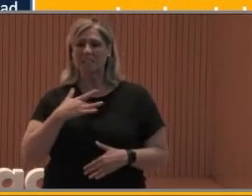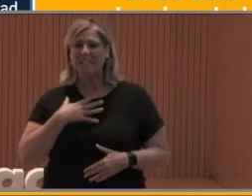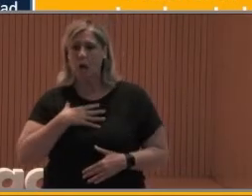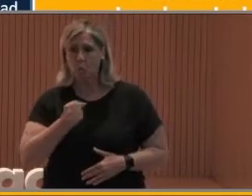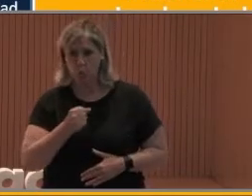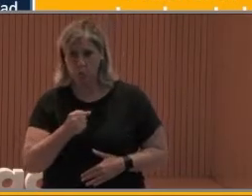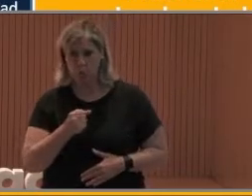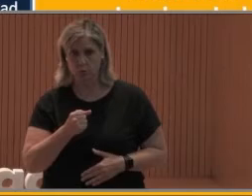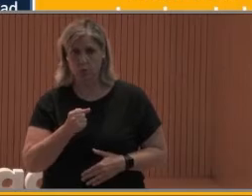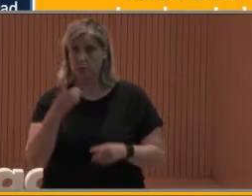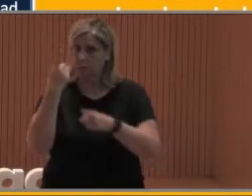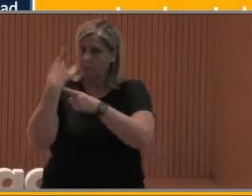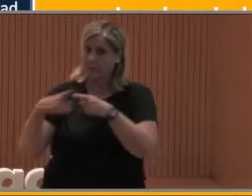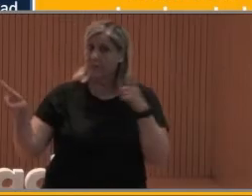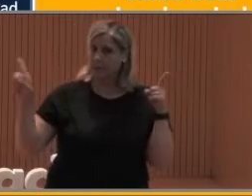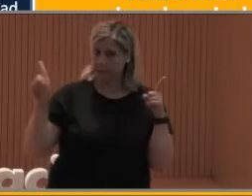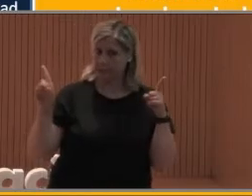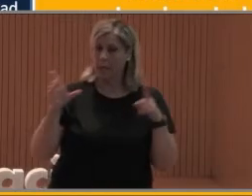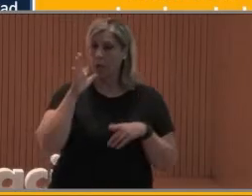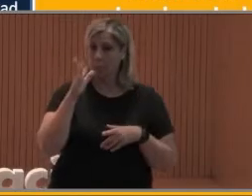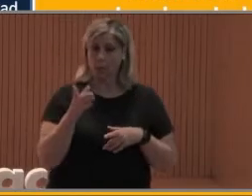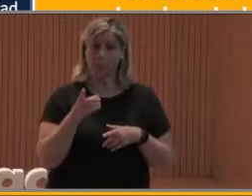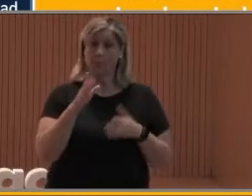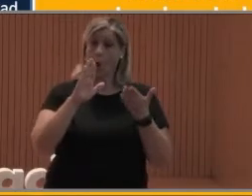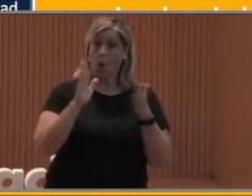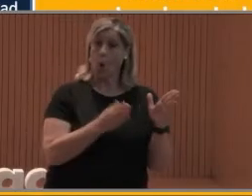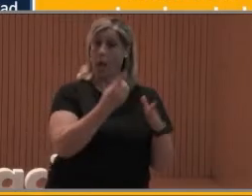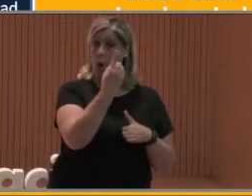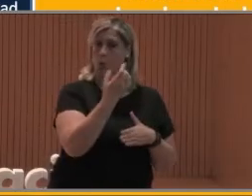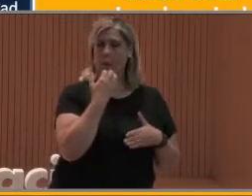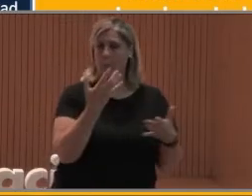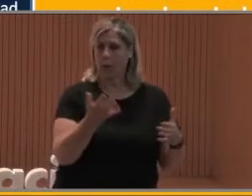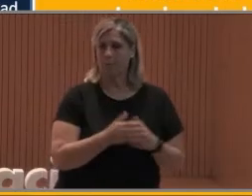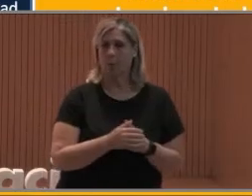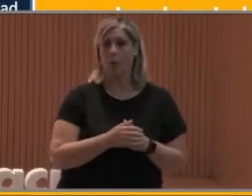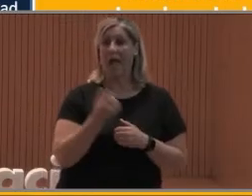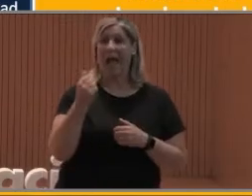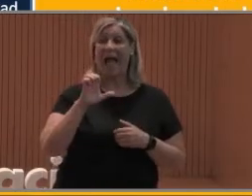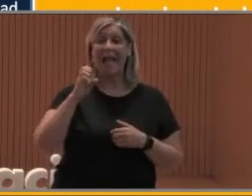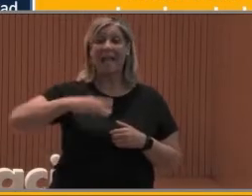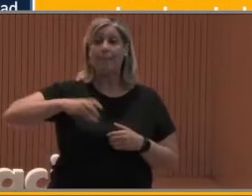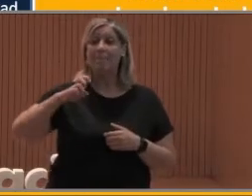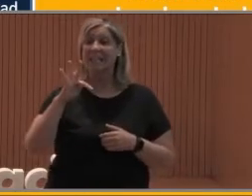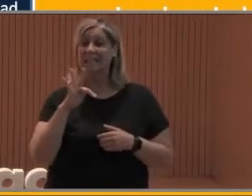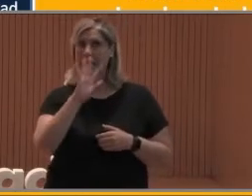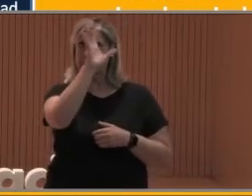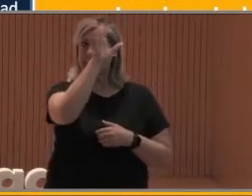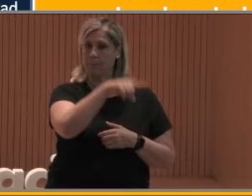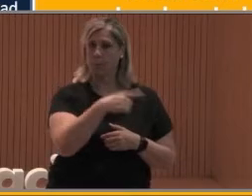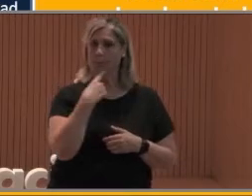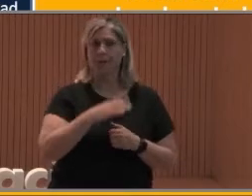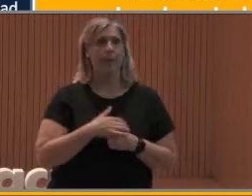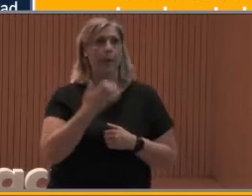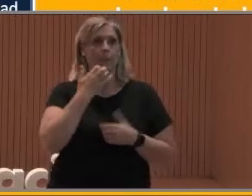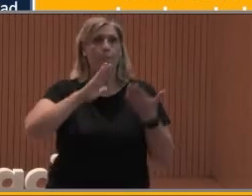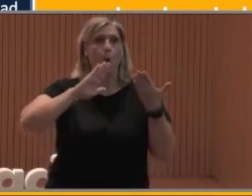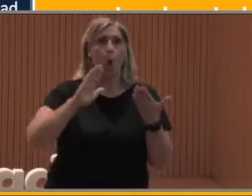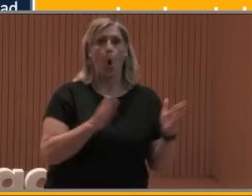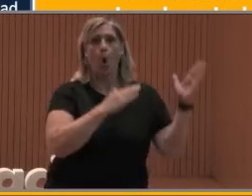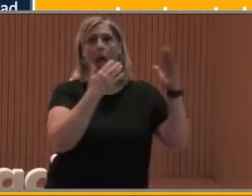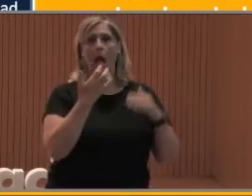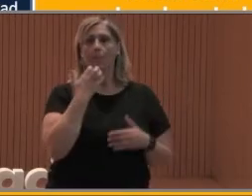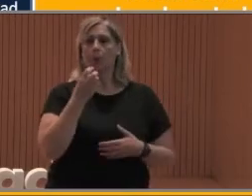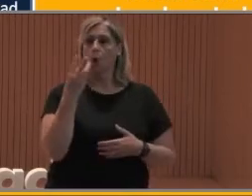son totalmente distintas, porque unas, fijaos, las de la AEMET es, ¿cómo se define? Un episodio de 3